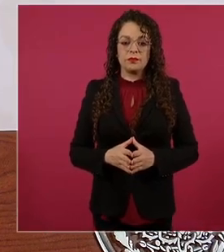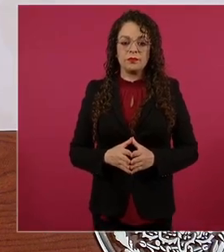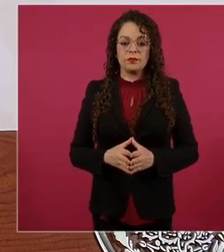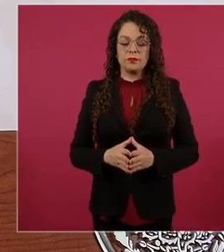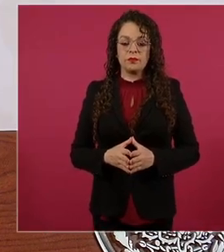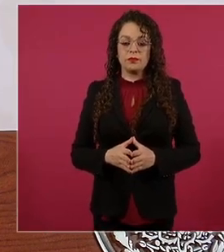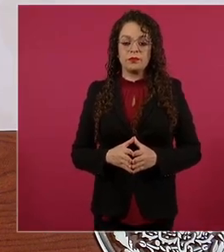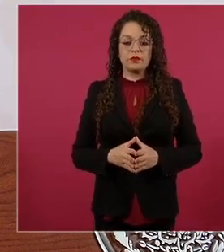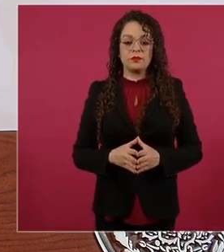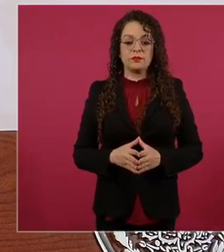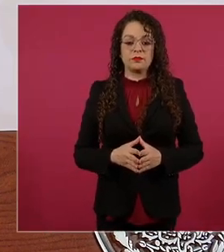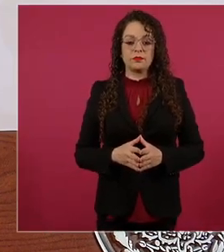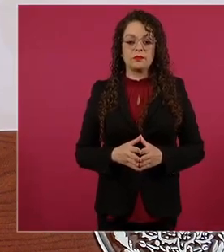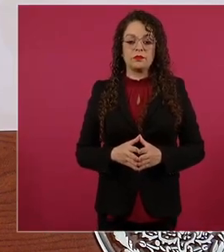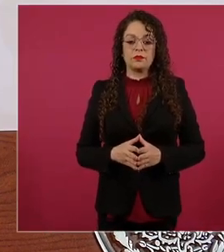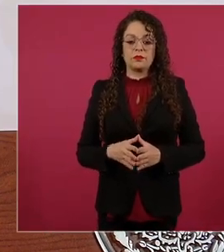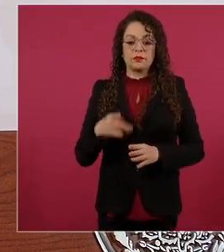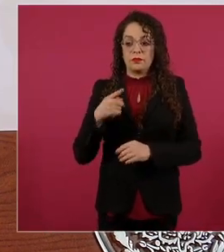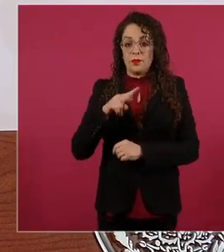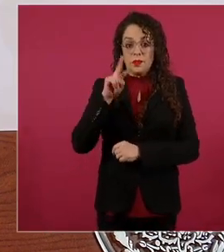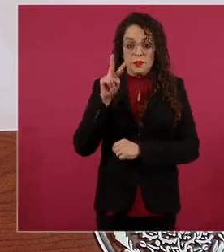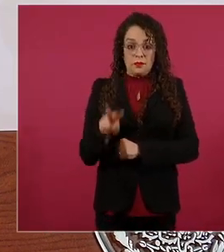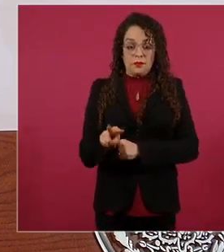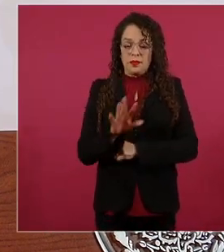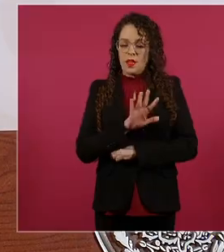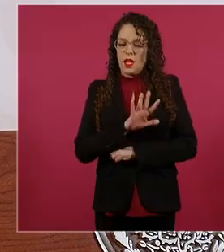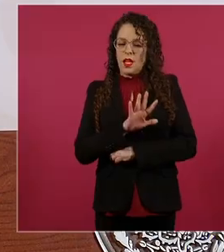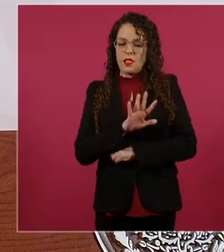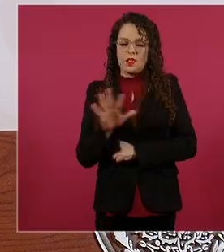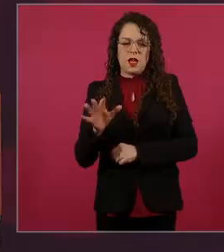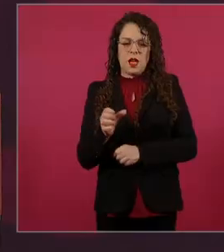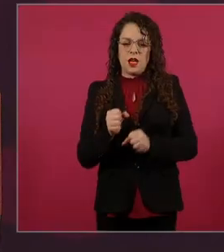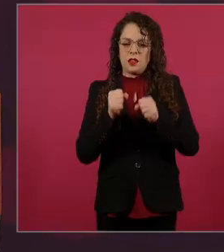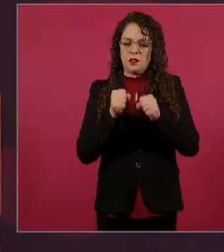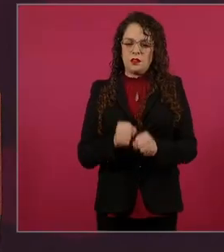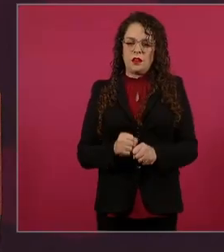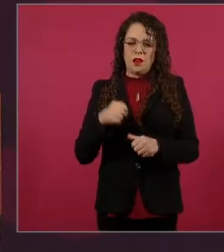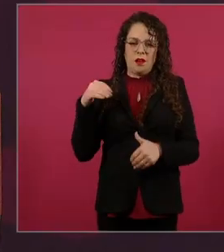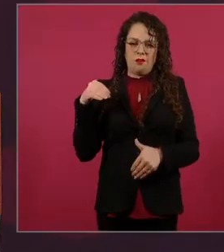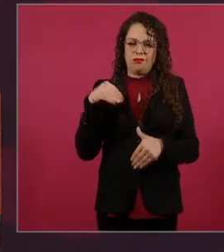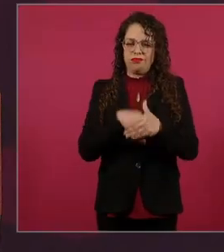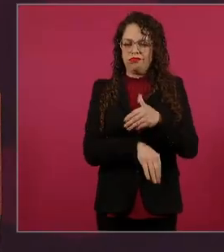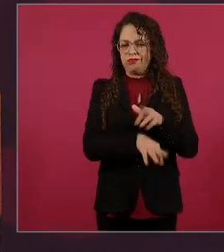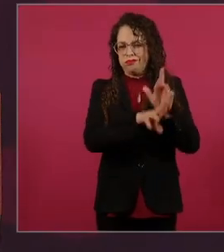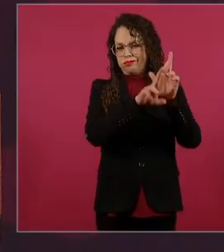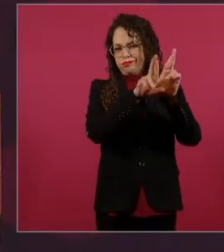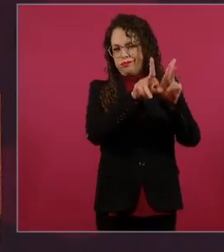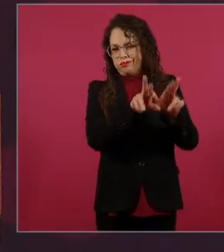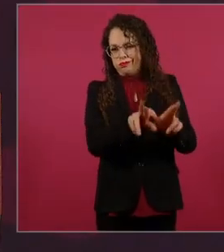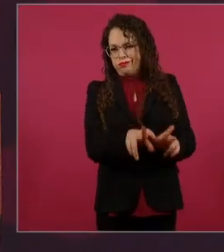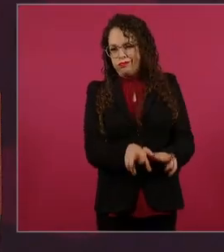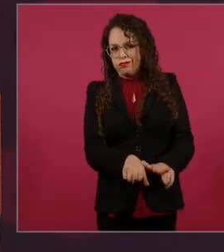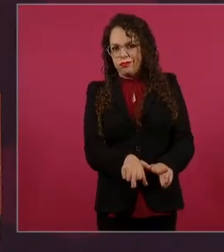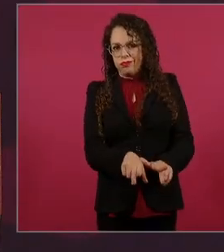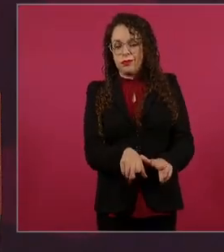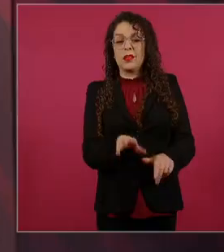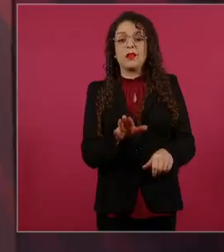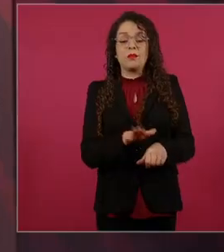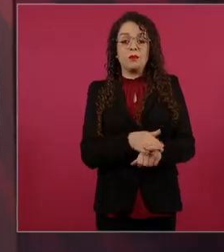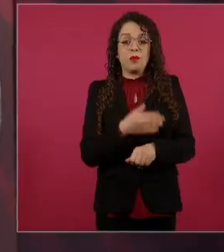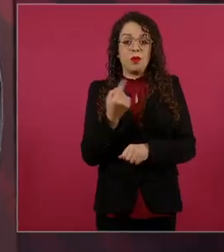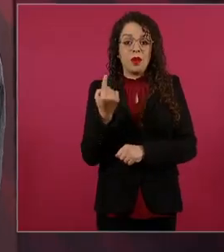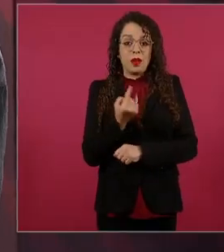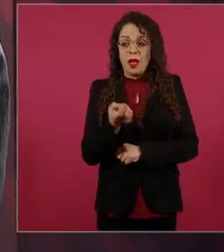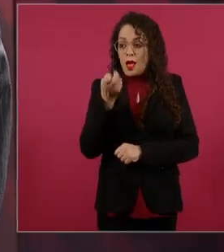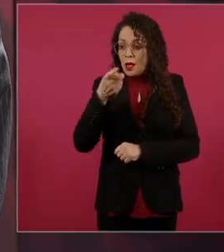descomposición y decadencia todo eso que estamos viendo es parte de eso pero él fue el creador